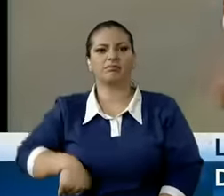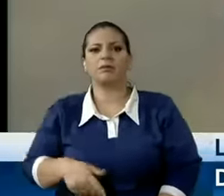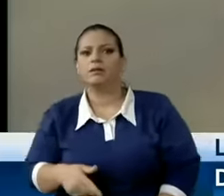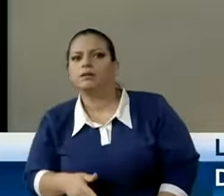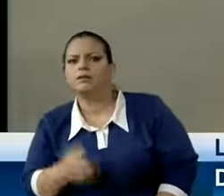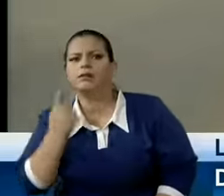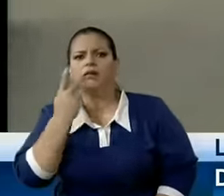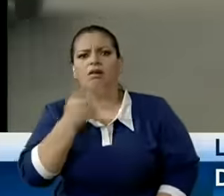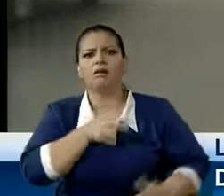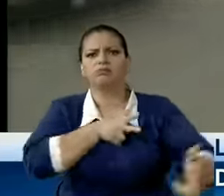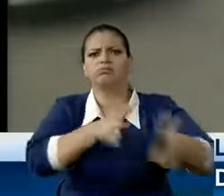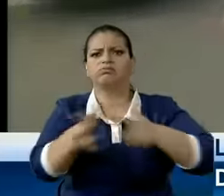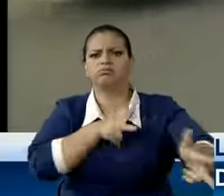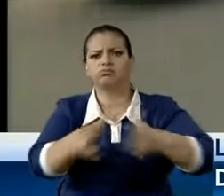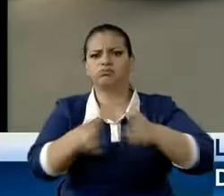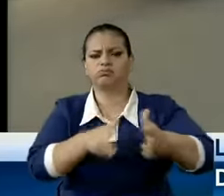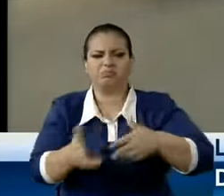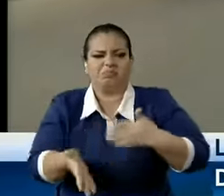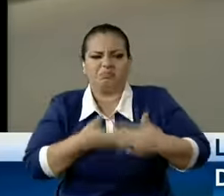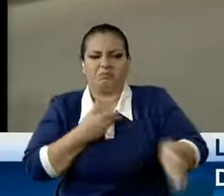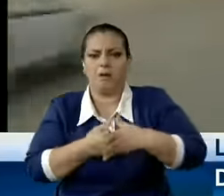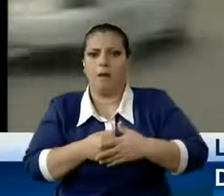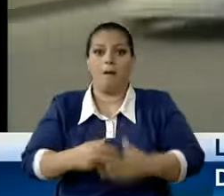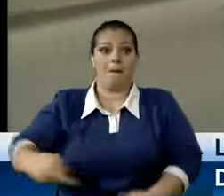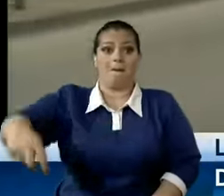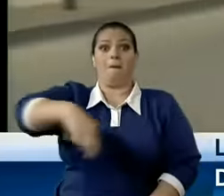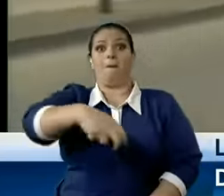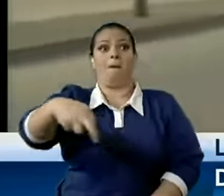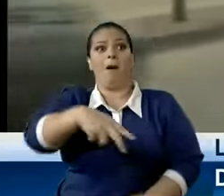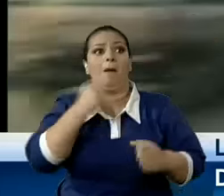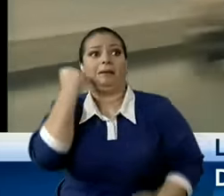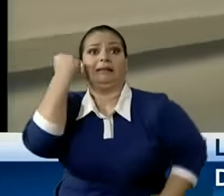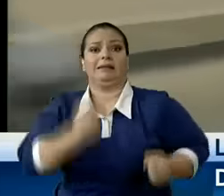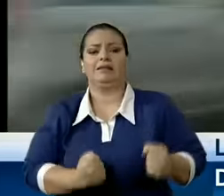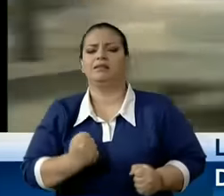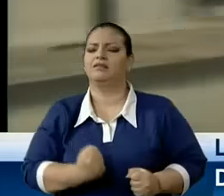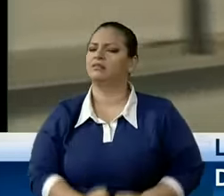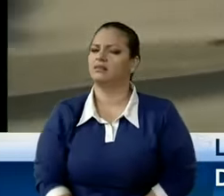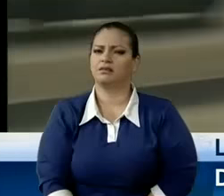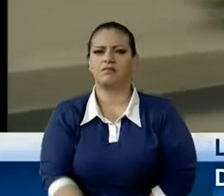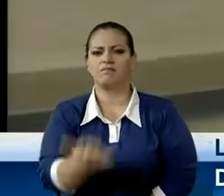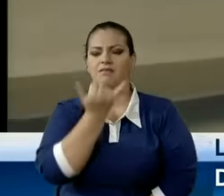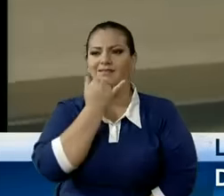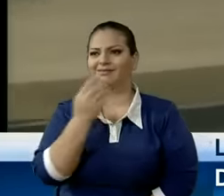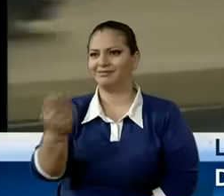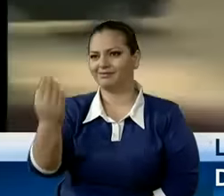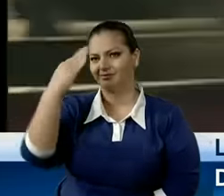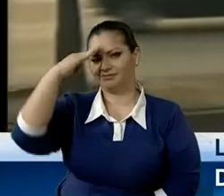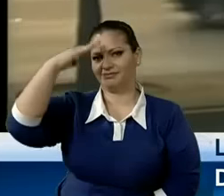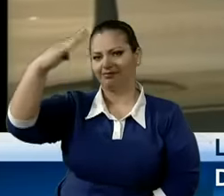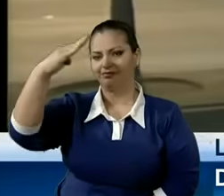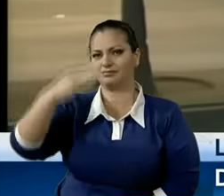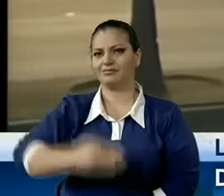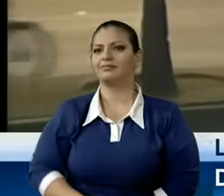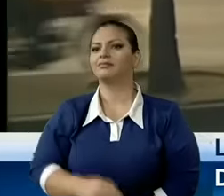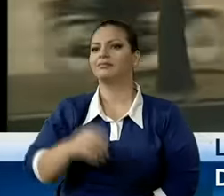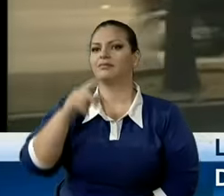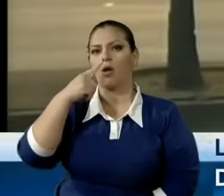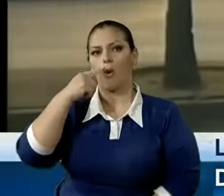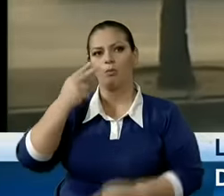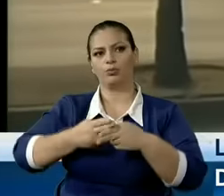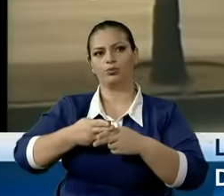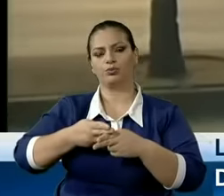les mencionaba, con el general de la Autoridad de Tránsito Municipal, el general Lalama. ¿Cómo está? Muy buenos días.